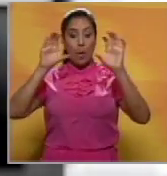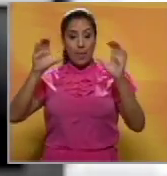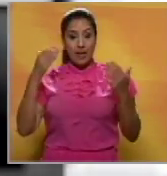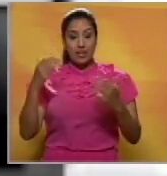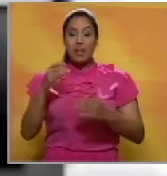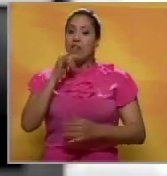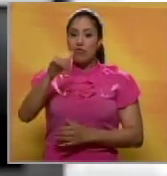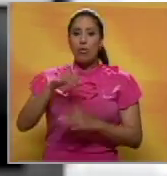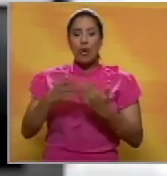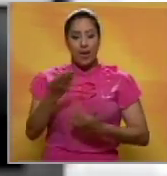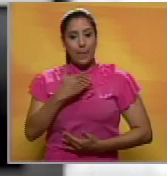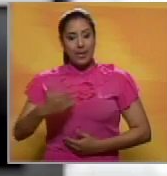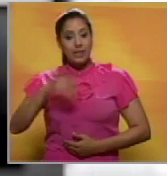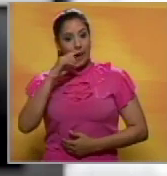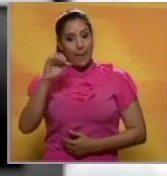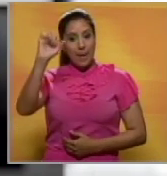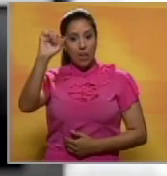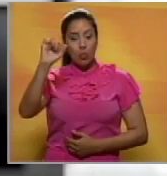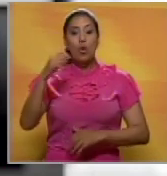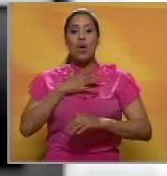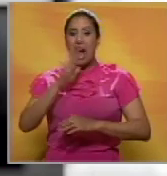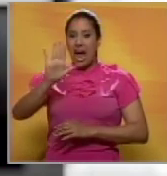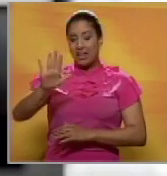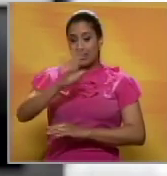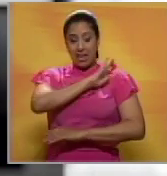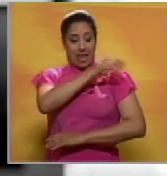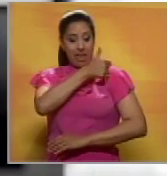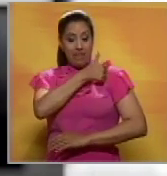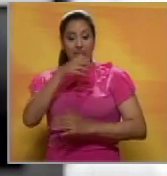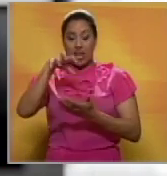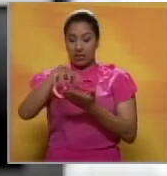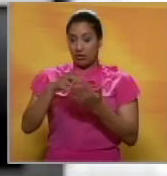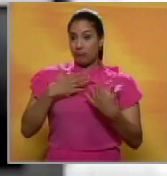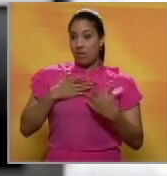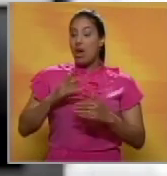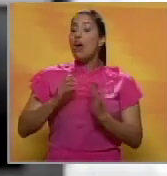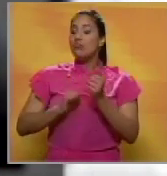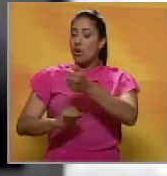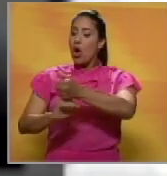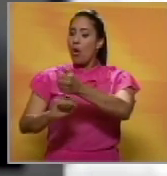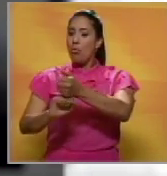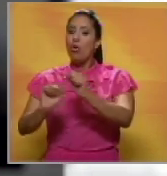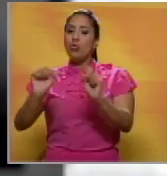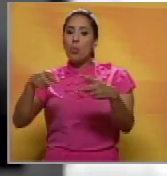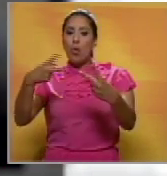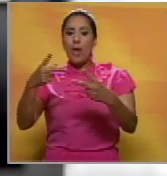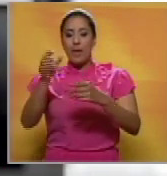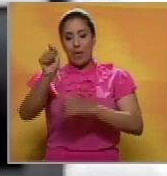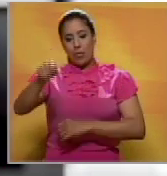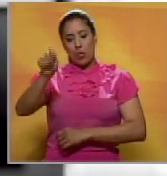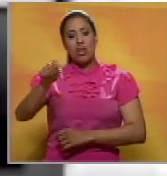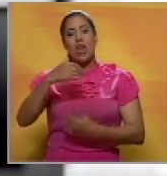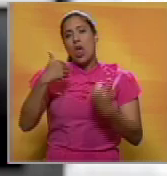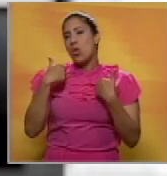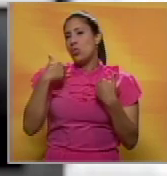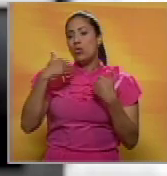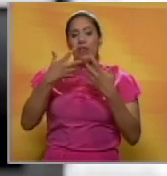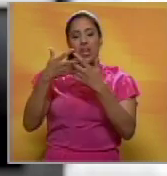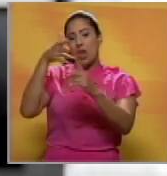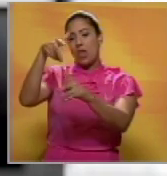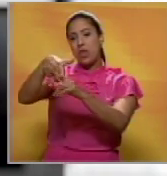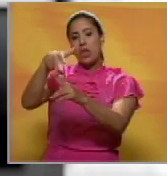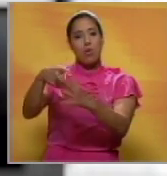Exteriores informó que el presidente Nicolás Maduro, en su condición de jefe de Estado, ratifica su respaldo a los magistrados víctimas del poder